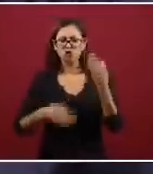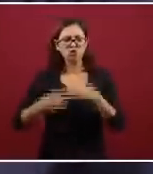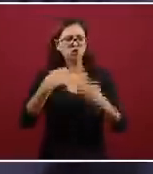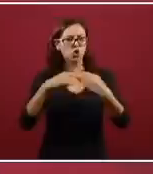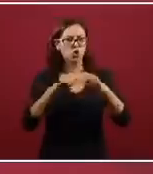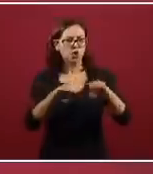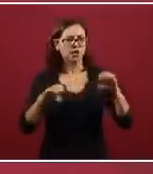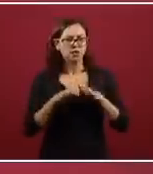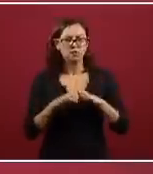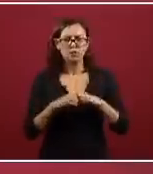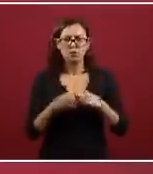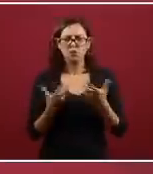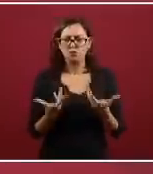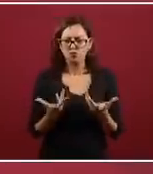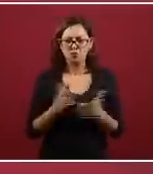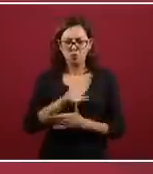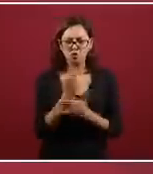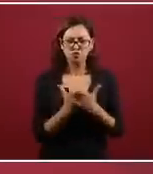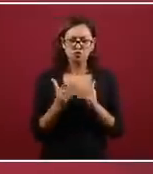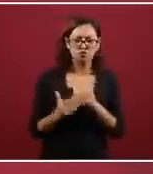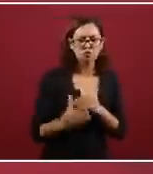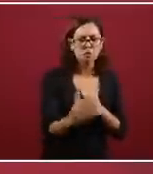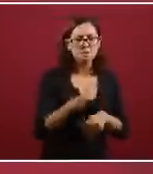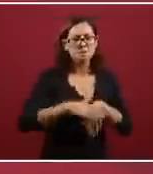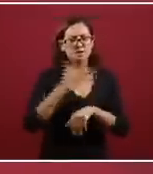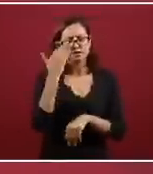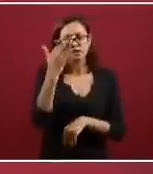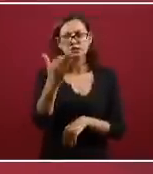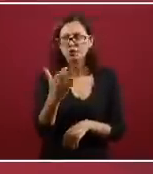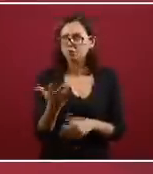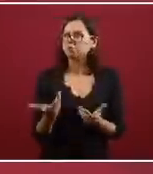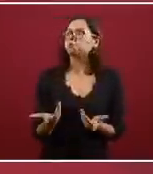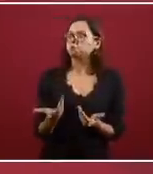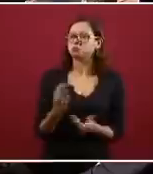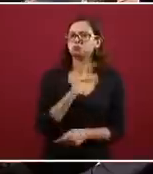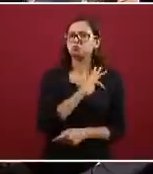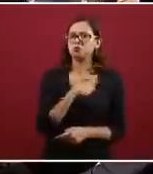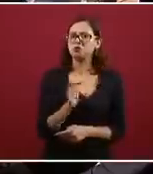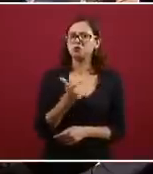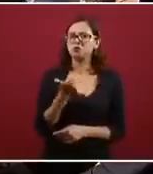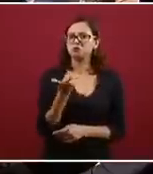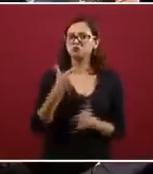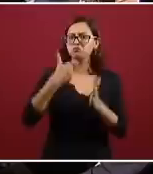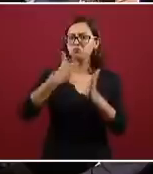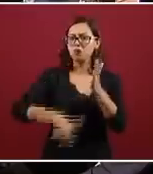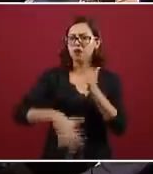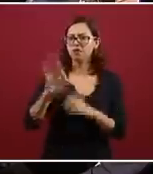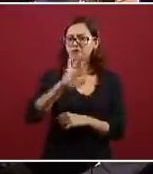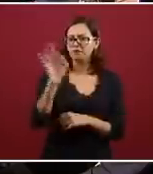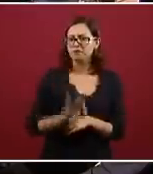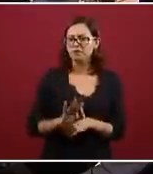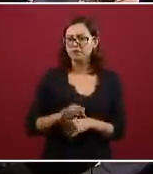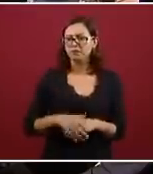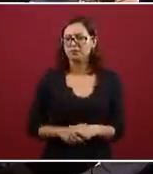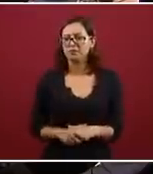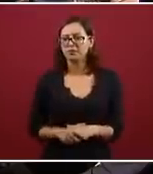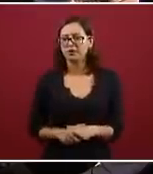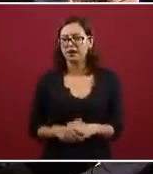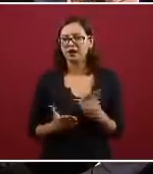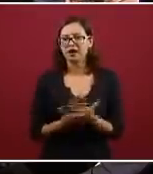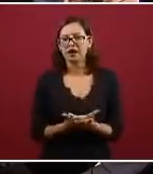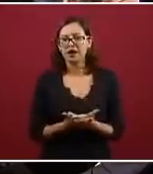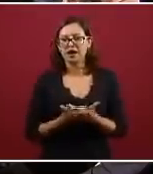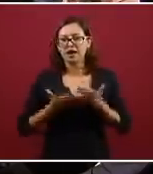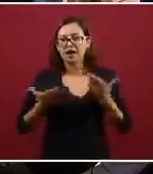la ampliación del plazo de los contratos, por supuesto que ayudó mucho para que las tarifas fueran competitivas. Don Manuel, quisiera ver si me pudiera contestar